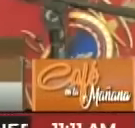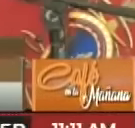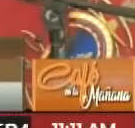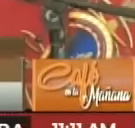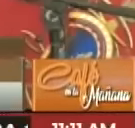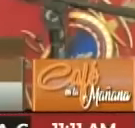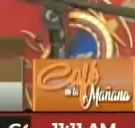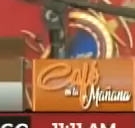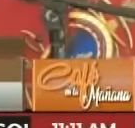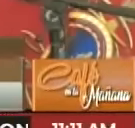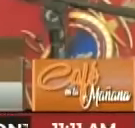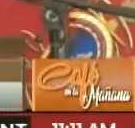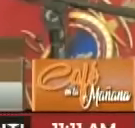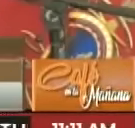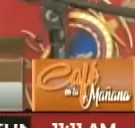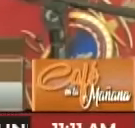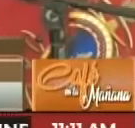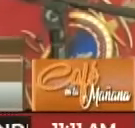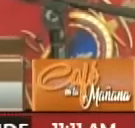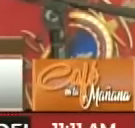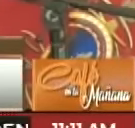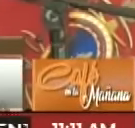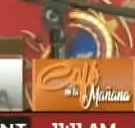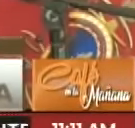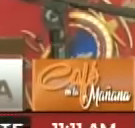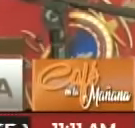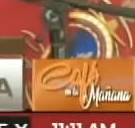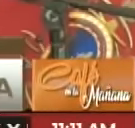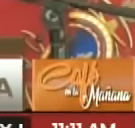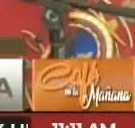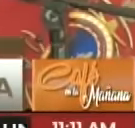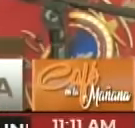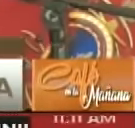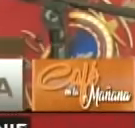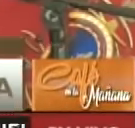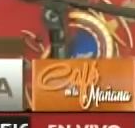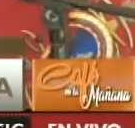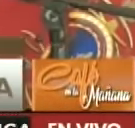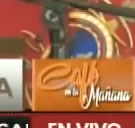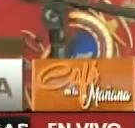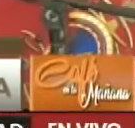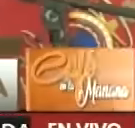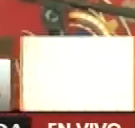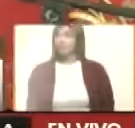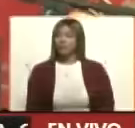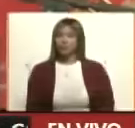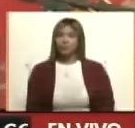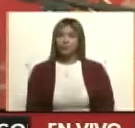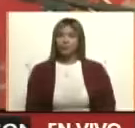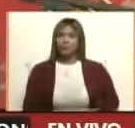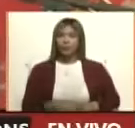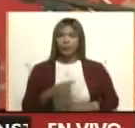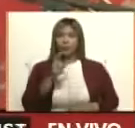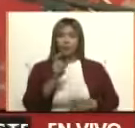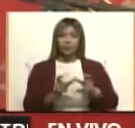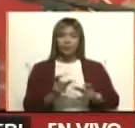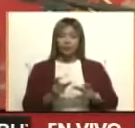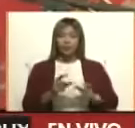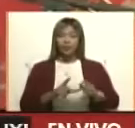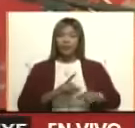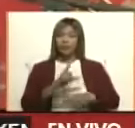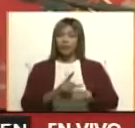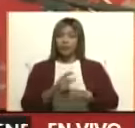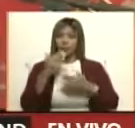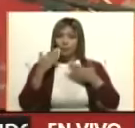Paz del Ministerio del Poder Popular para la Defensa. Ciudadano licenciado